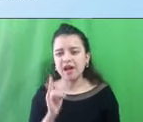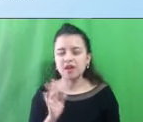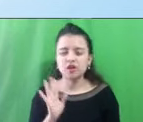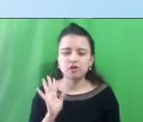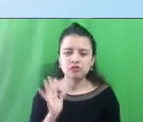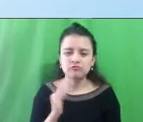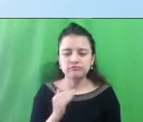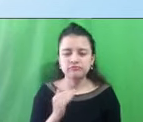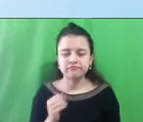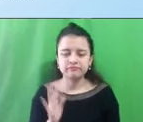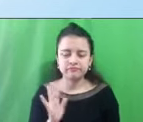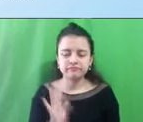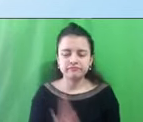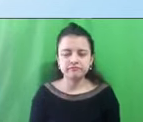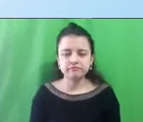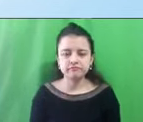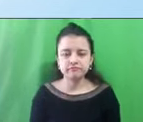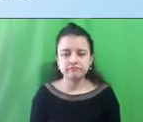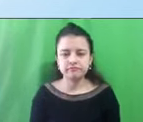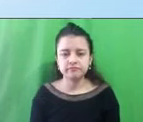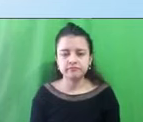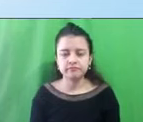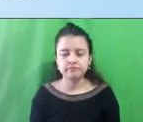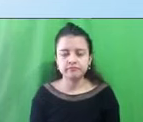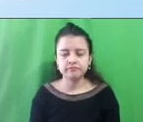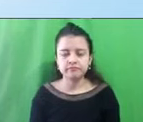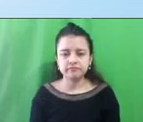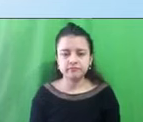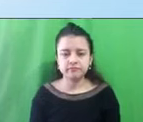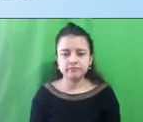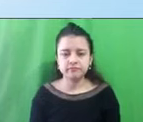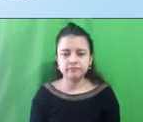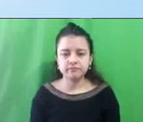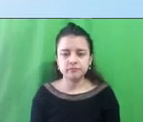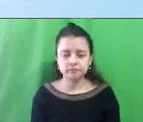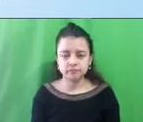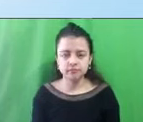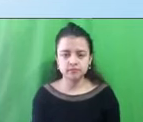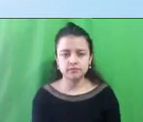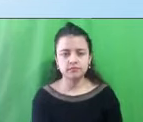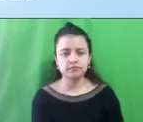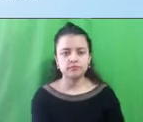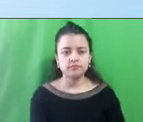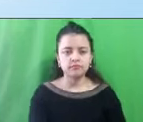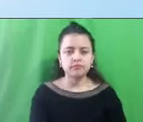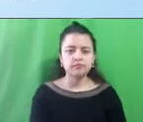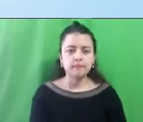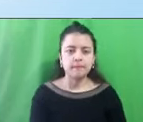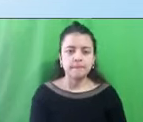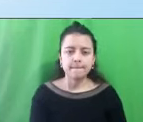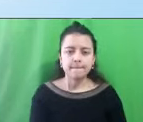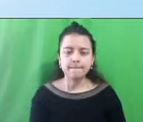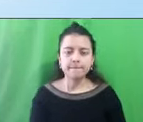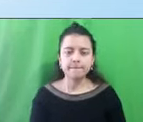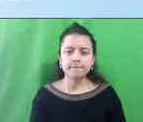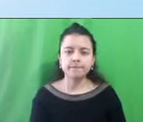presiones, ¿verdad? Pero son actividades que estamos haciendo para el mejoramiento en la prestación del servicio.